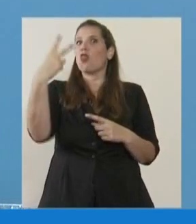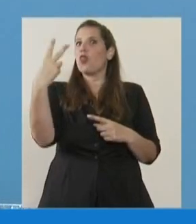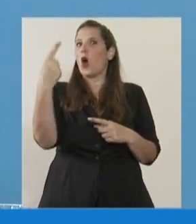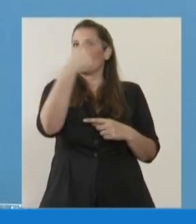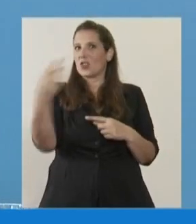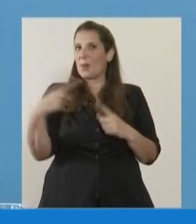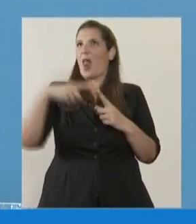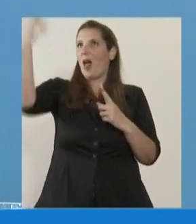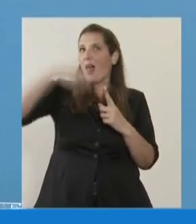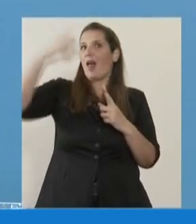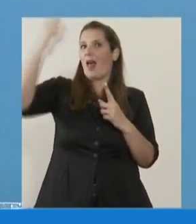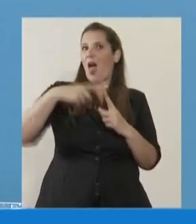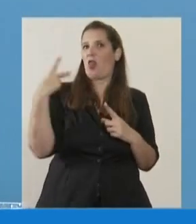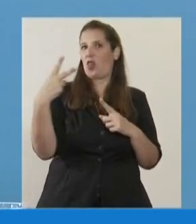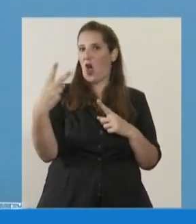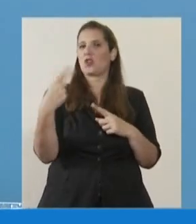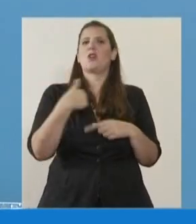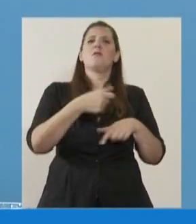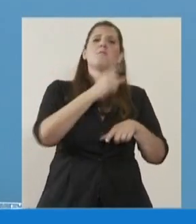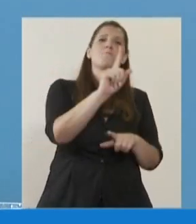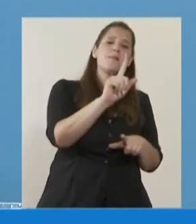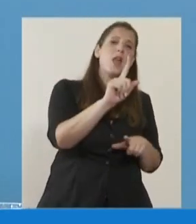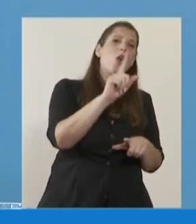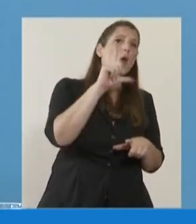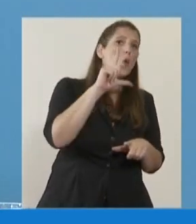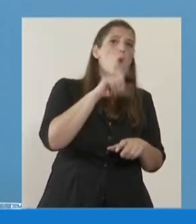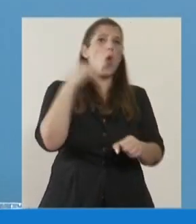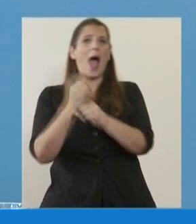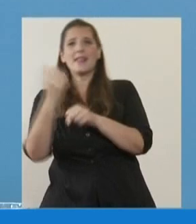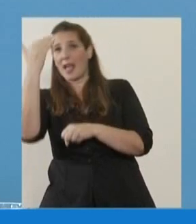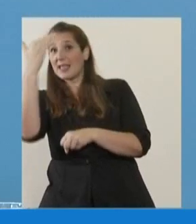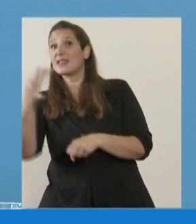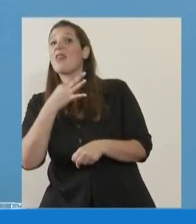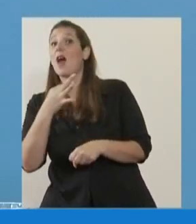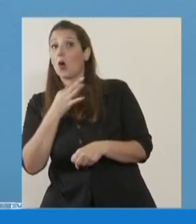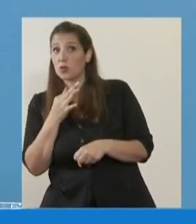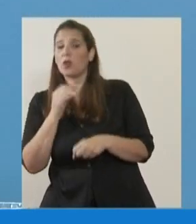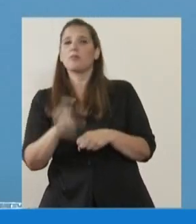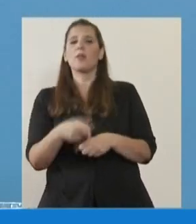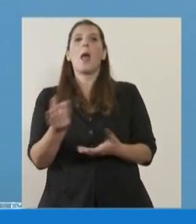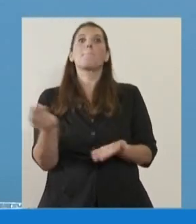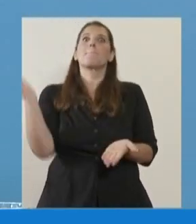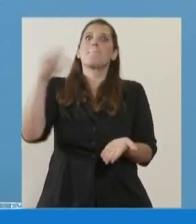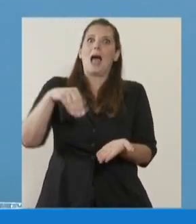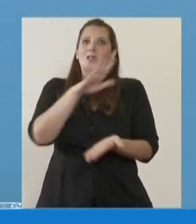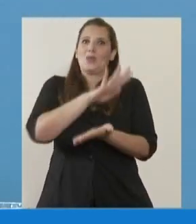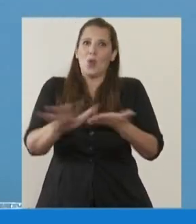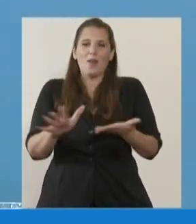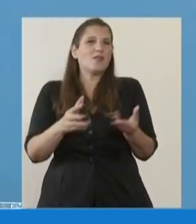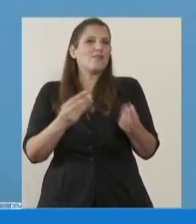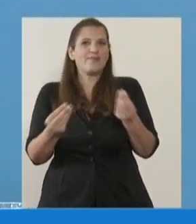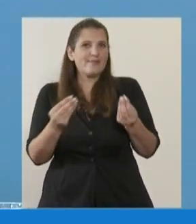frecuencias semanales entre el 1 de julio y el 15 de agosto. Y lo que estamos agregando ahora también es el